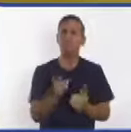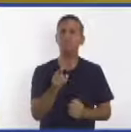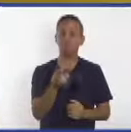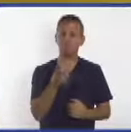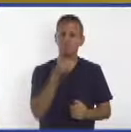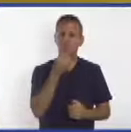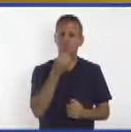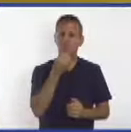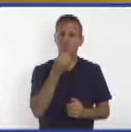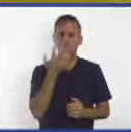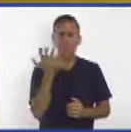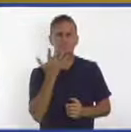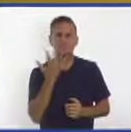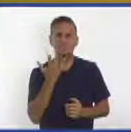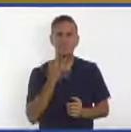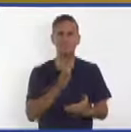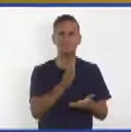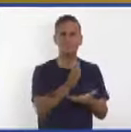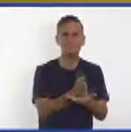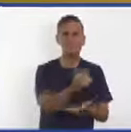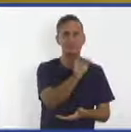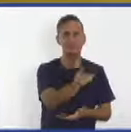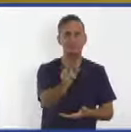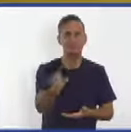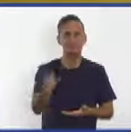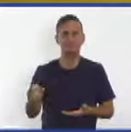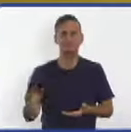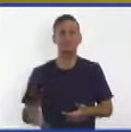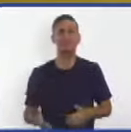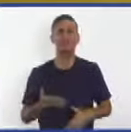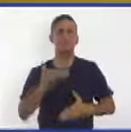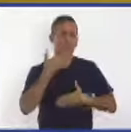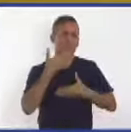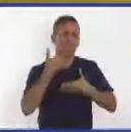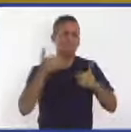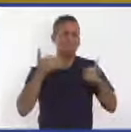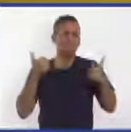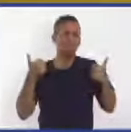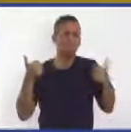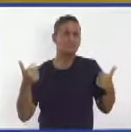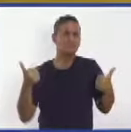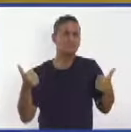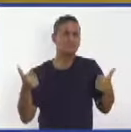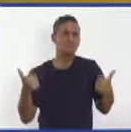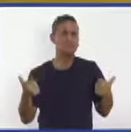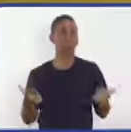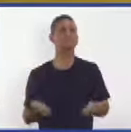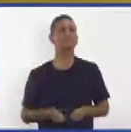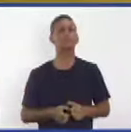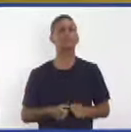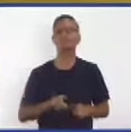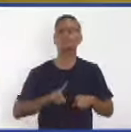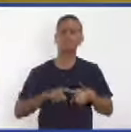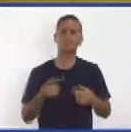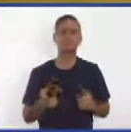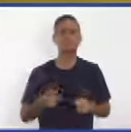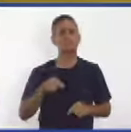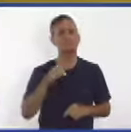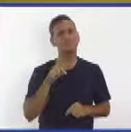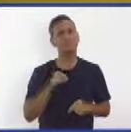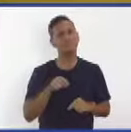a los estudiantes para un feliz desempeño en esta difícil tarea